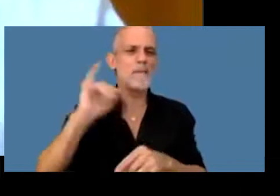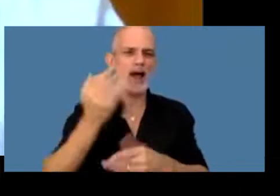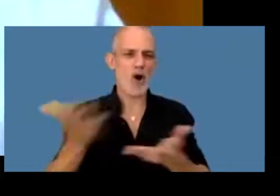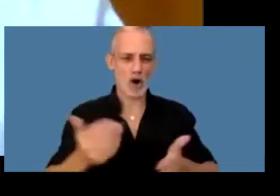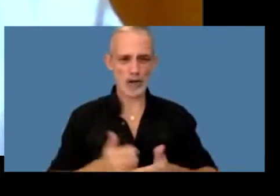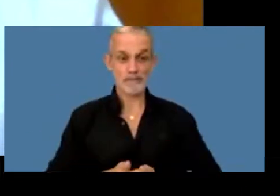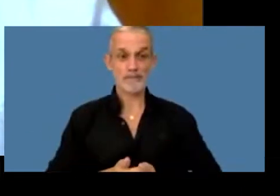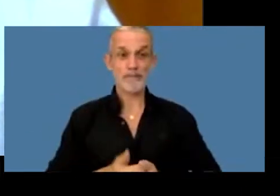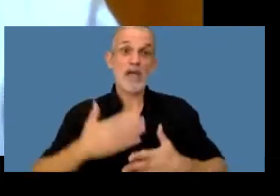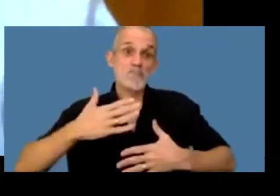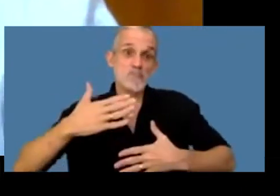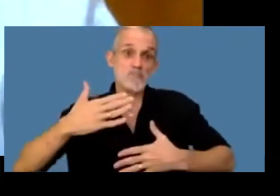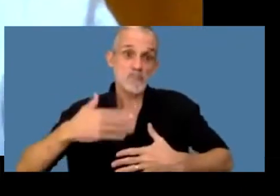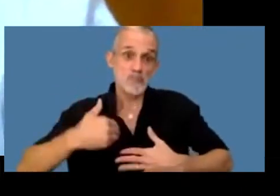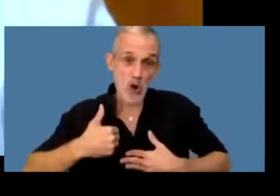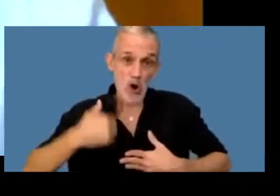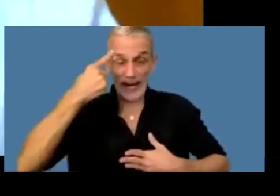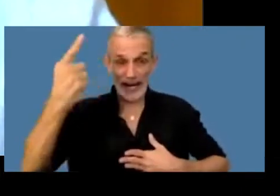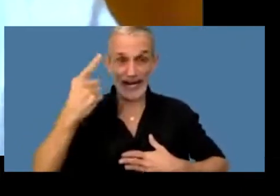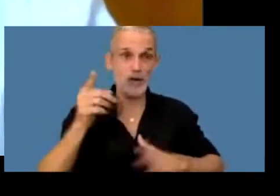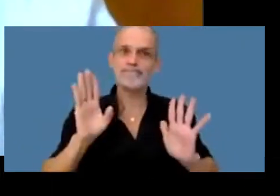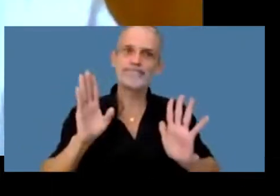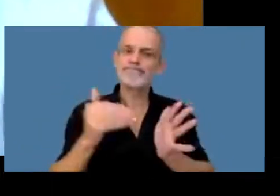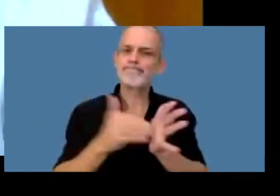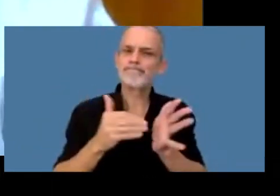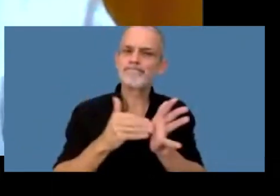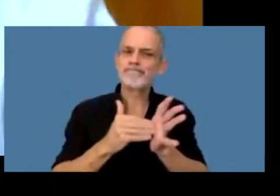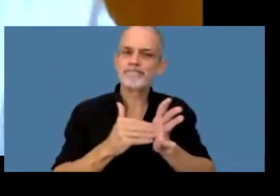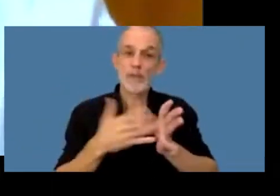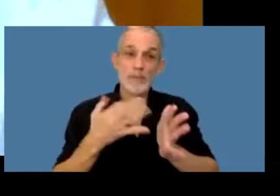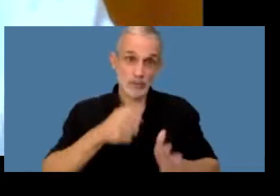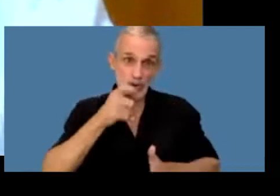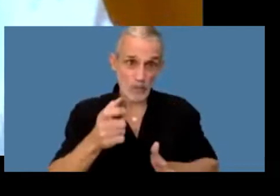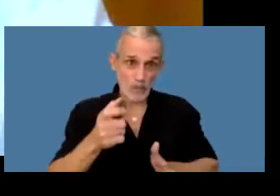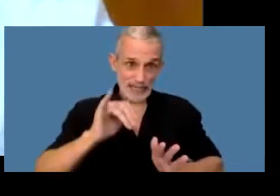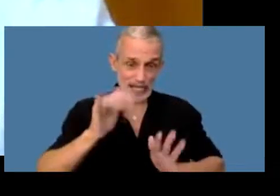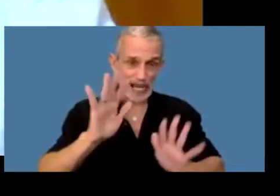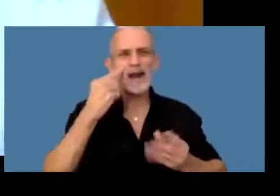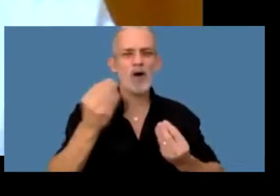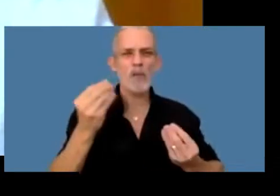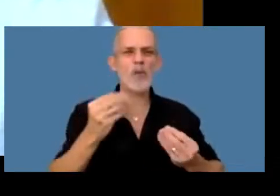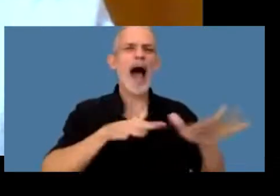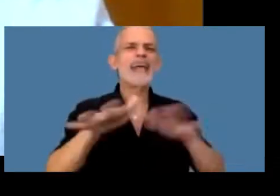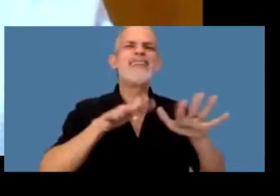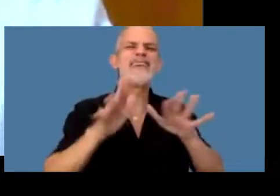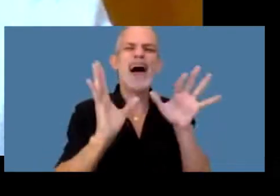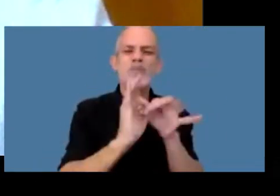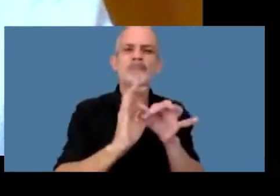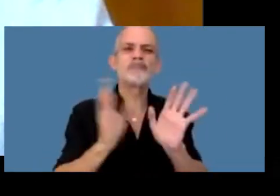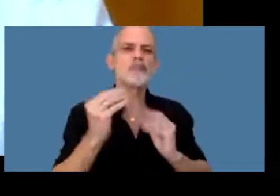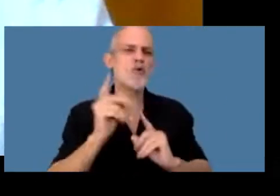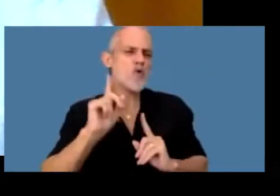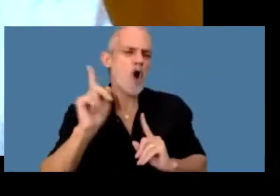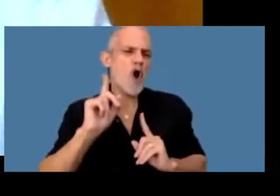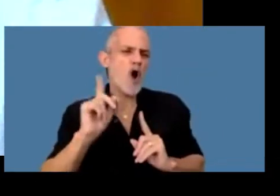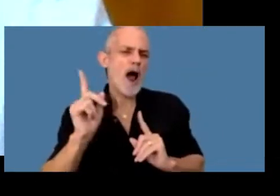Yo diría que eso lo condicionaría, le tengo que contestar yo, ¿no? Lo condicionaría a una actividad, no al